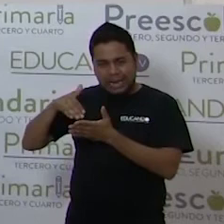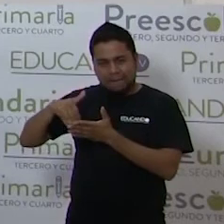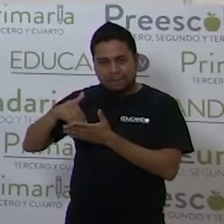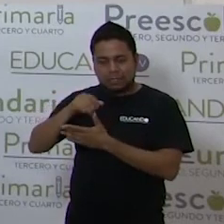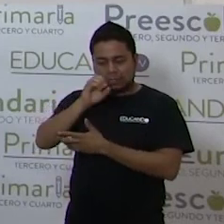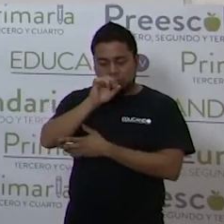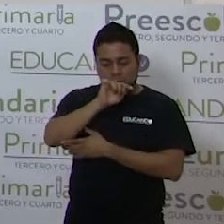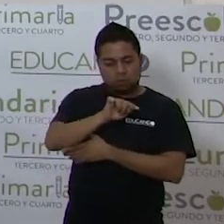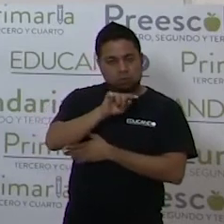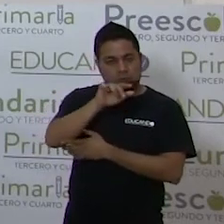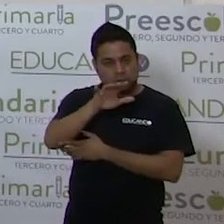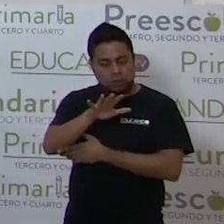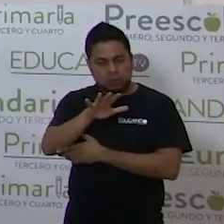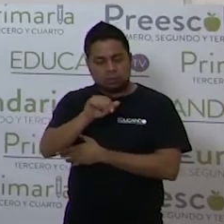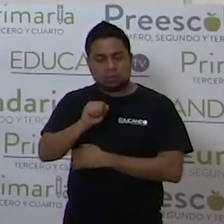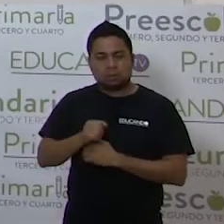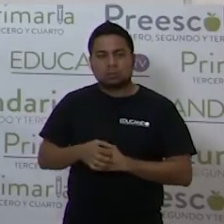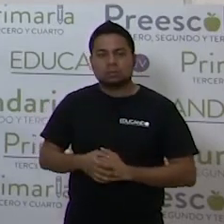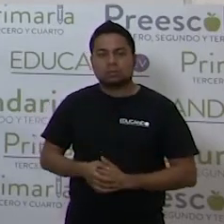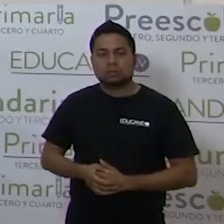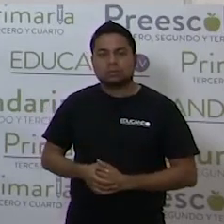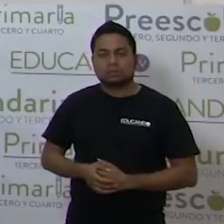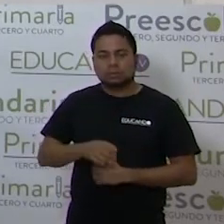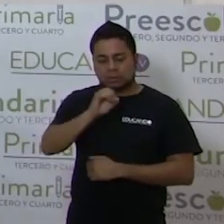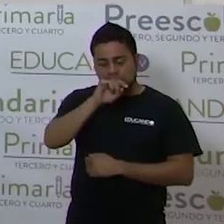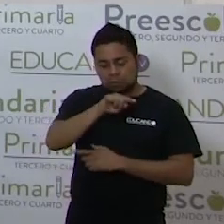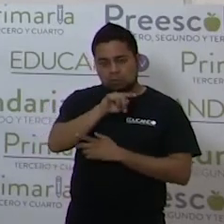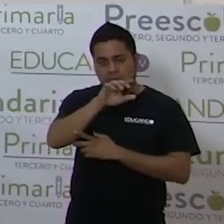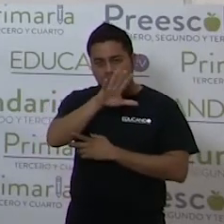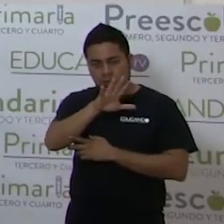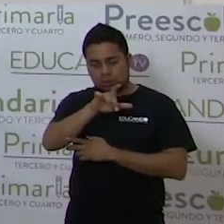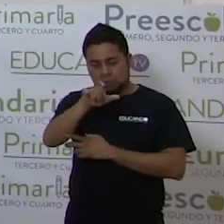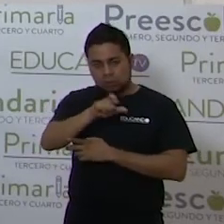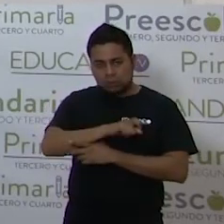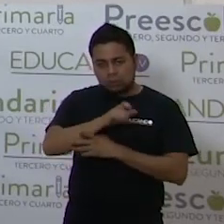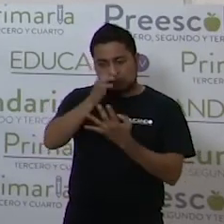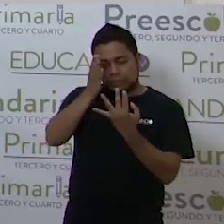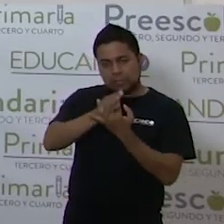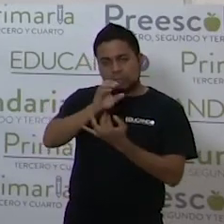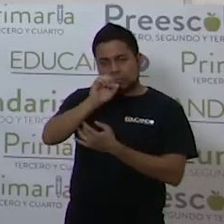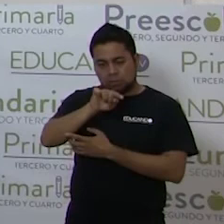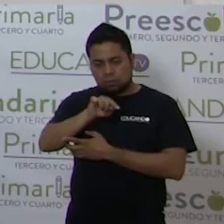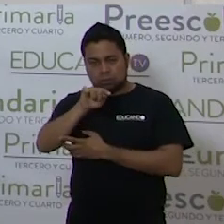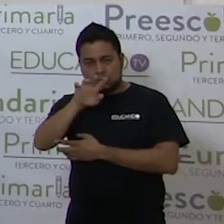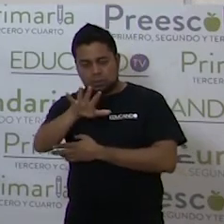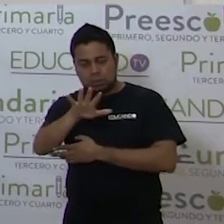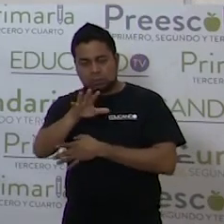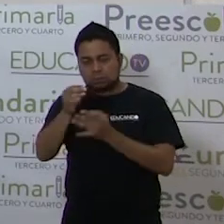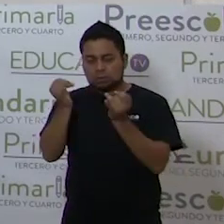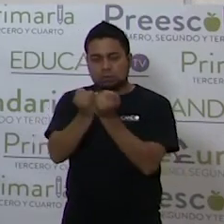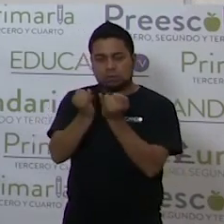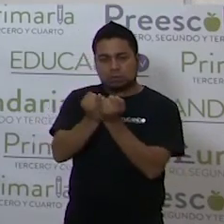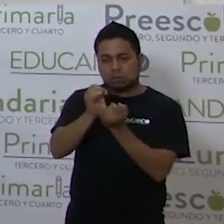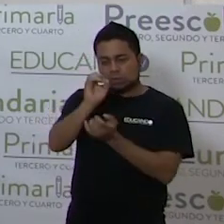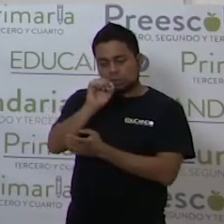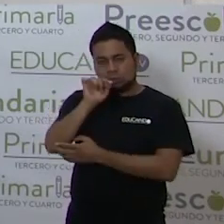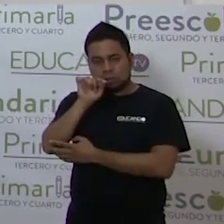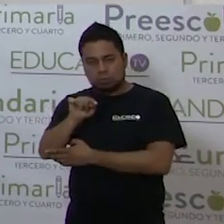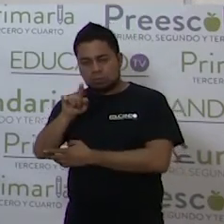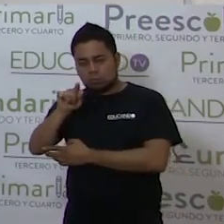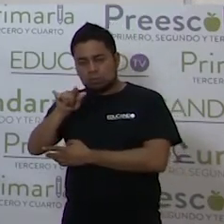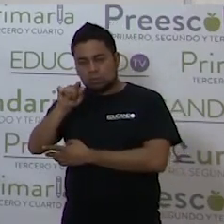0.5 entre 0.5 de x entre 0.5 igual a